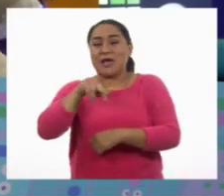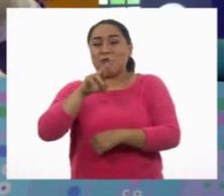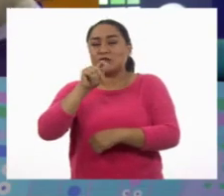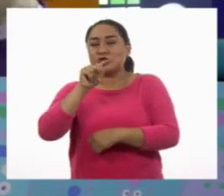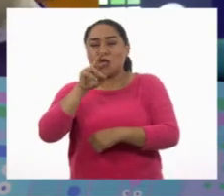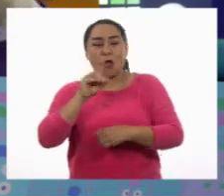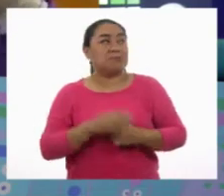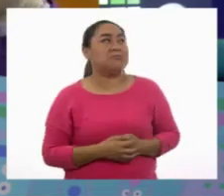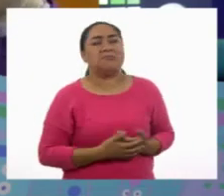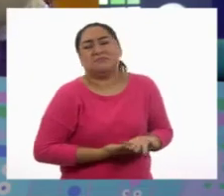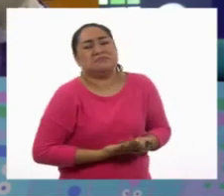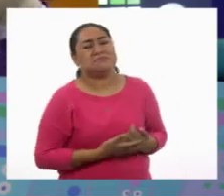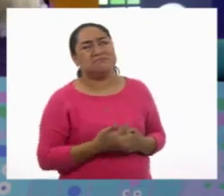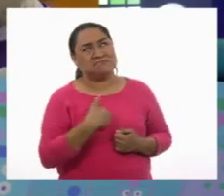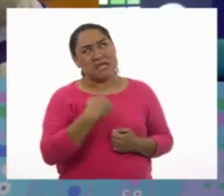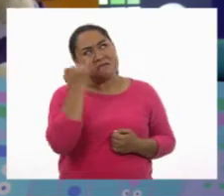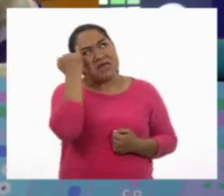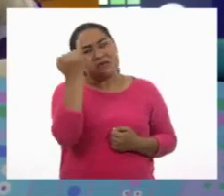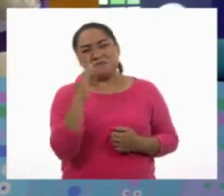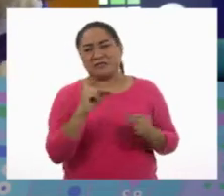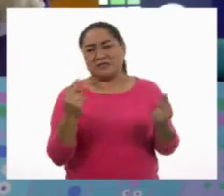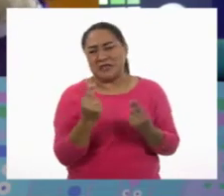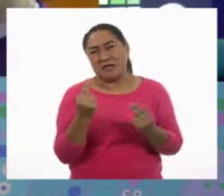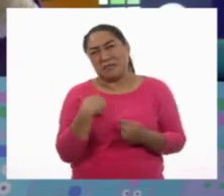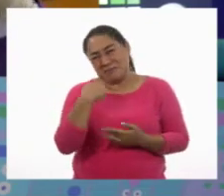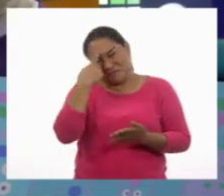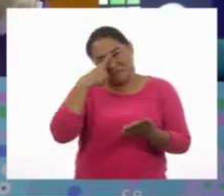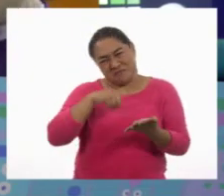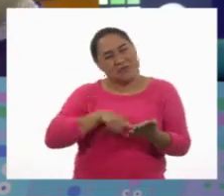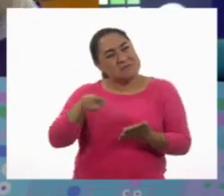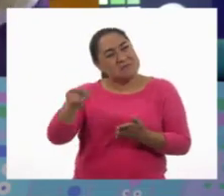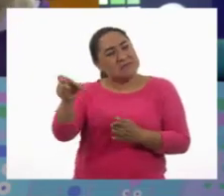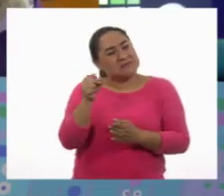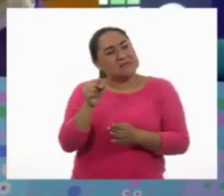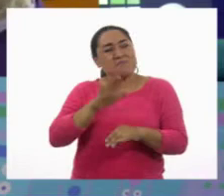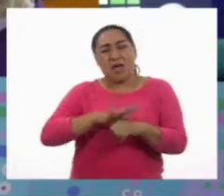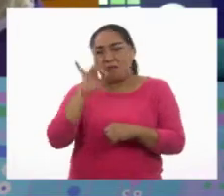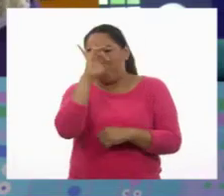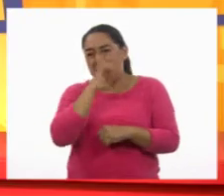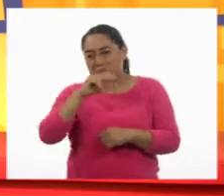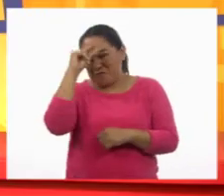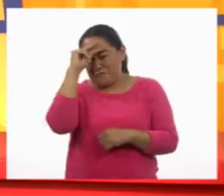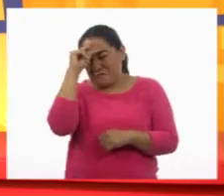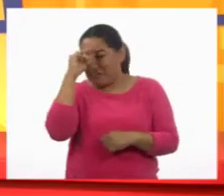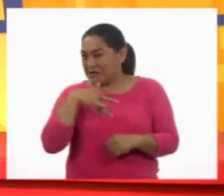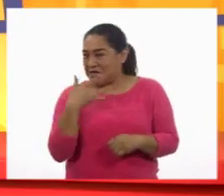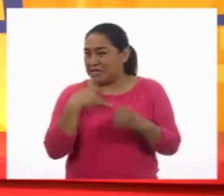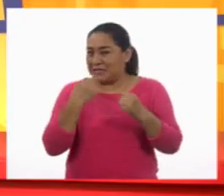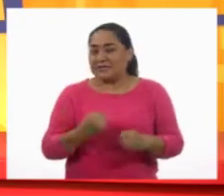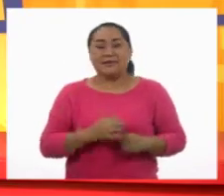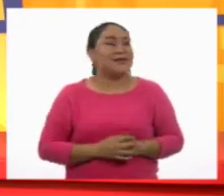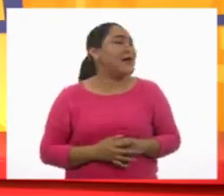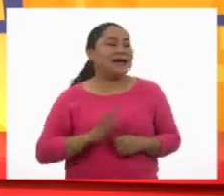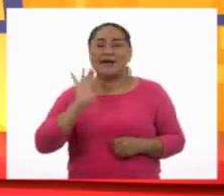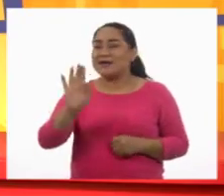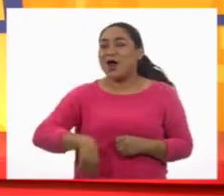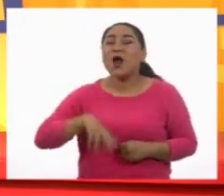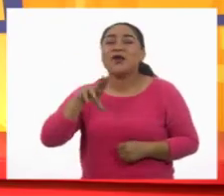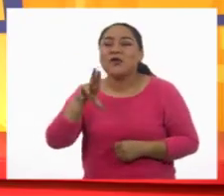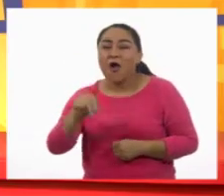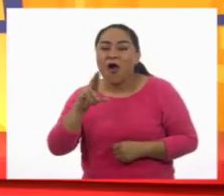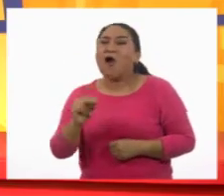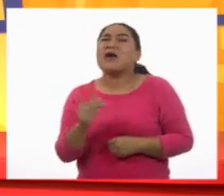no tengo que imaginarlo. Seguramente fue muy guapo e inteligente, seguramente. No, está. Me refiero